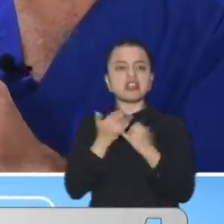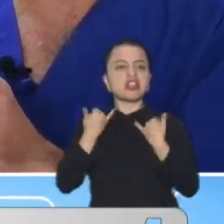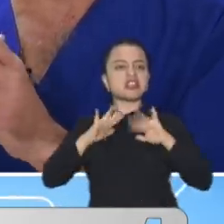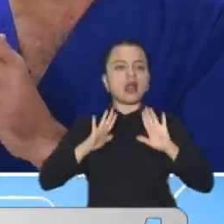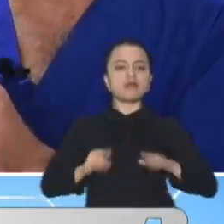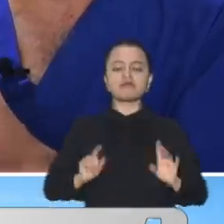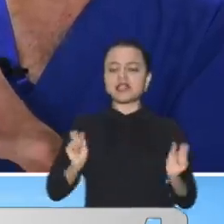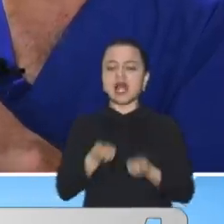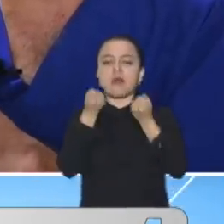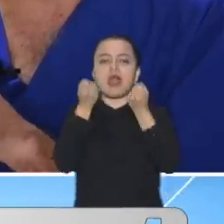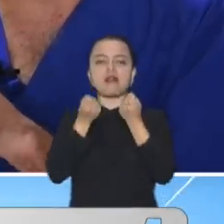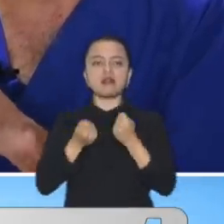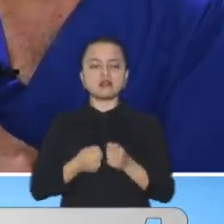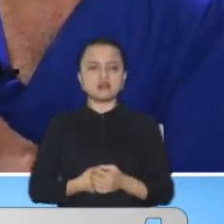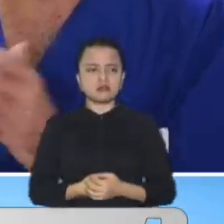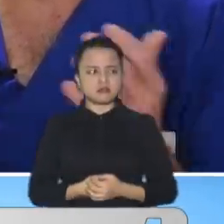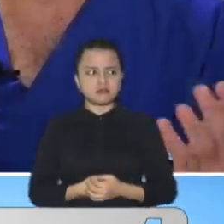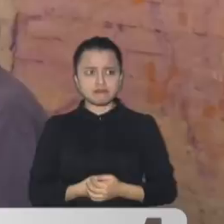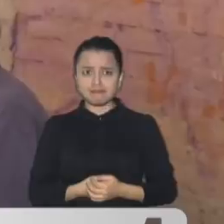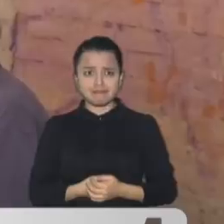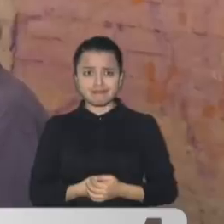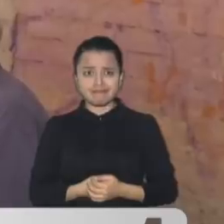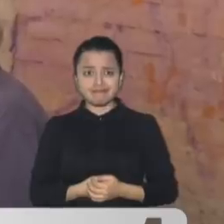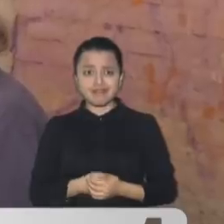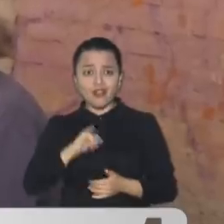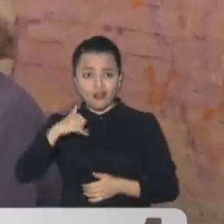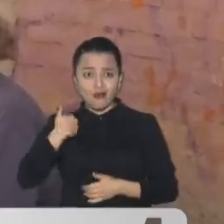los pacientes que ingresan tienen una menor edad.